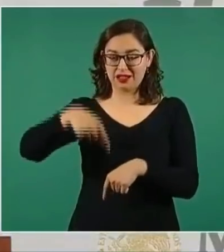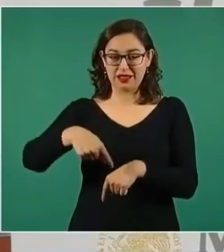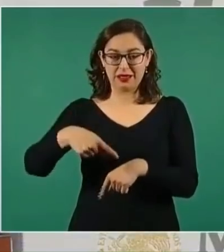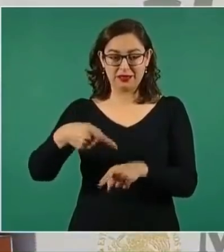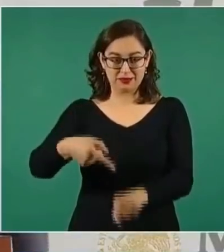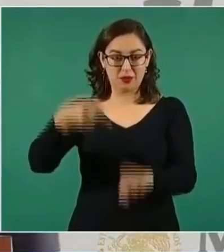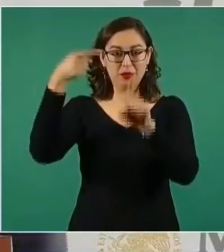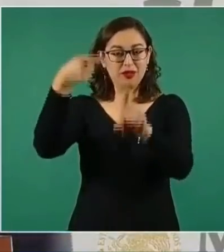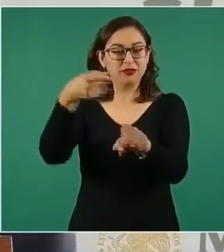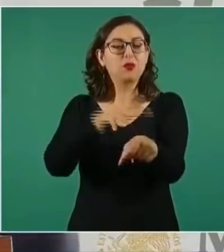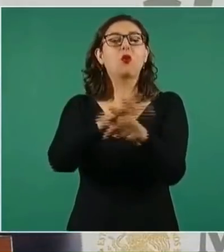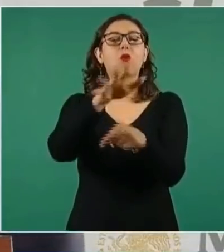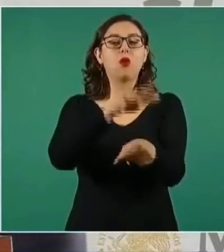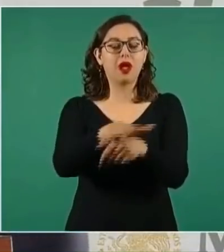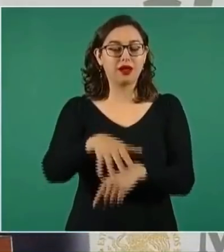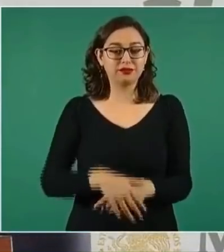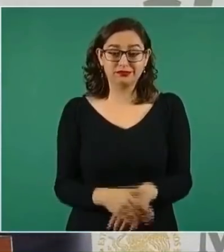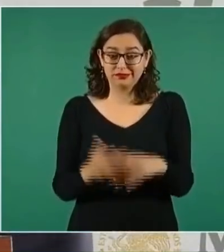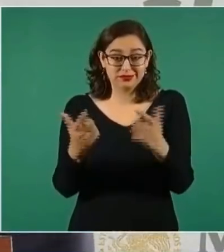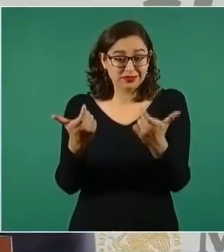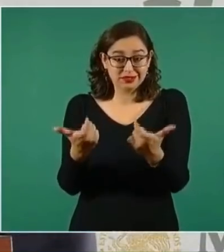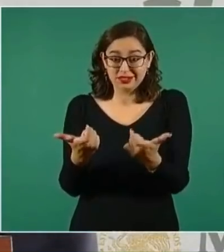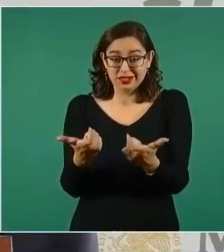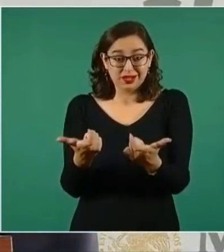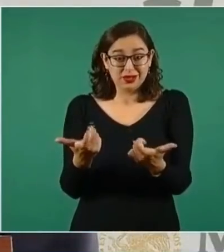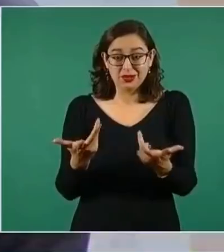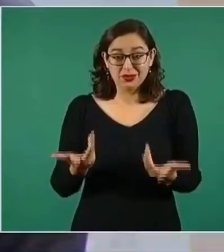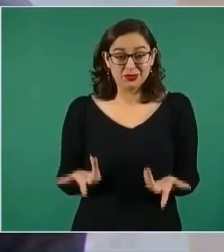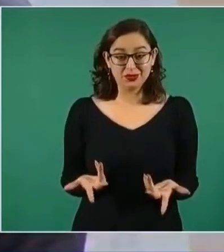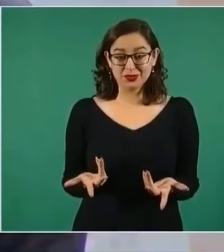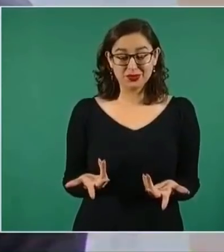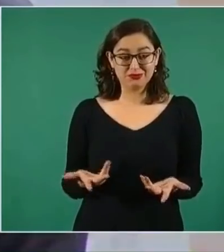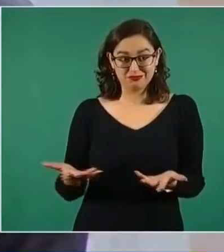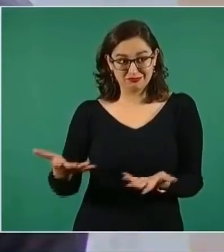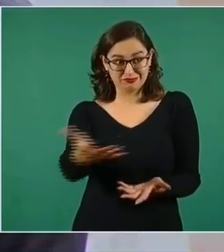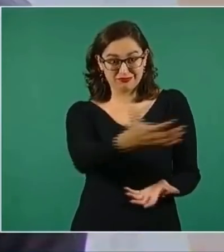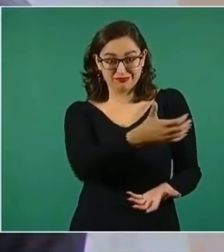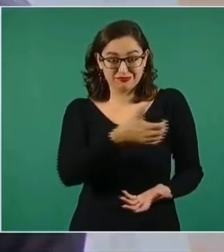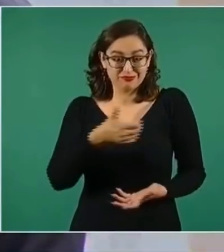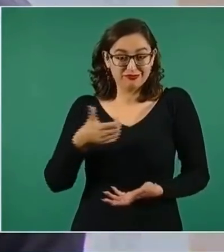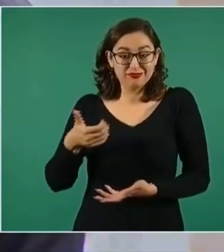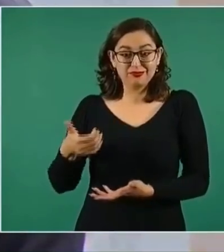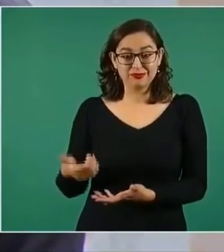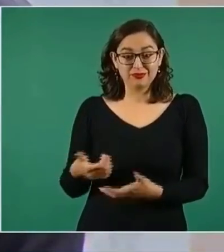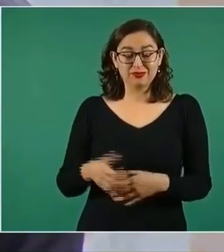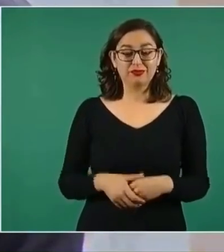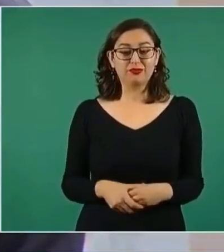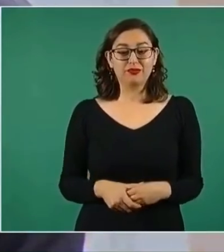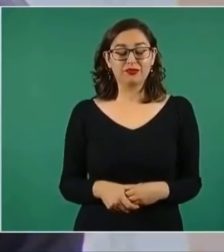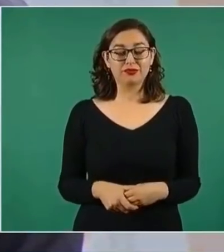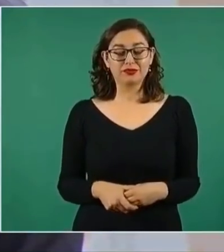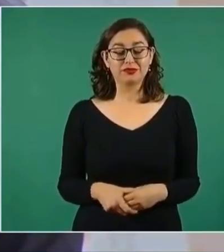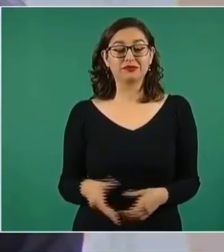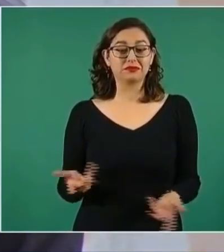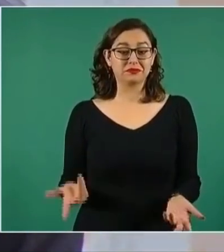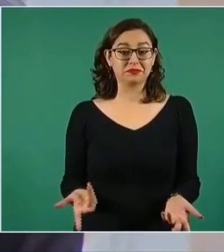de riqueza. En un poema escrito en un día como